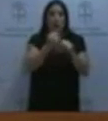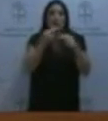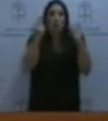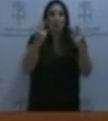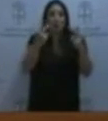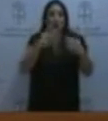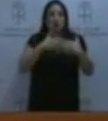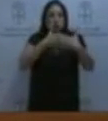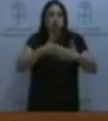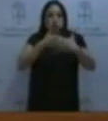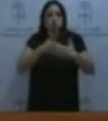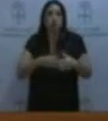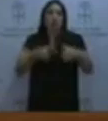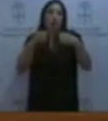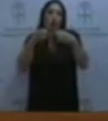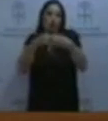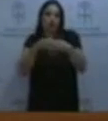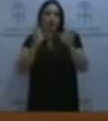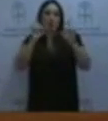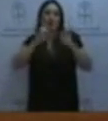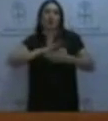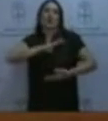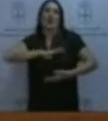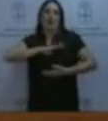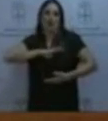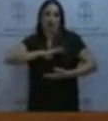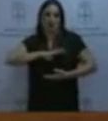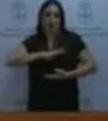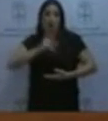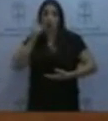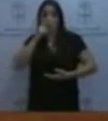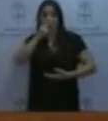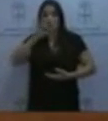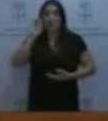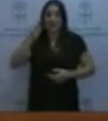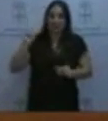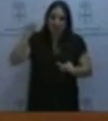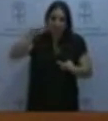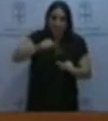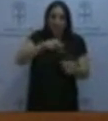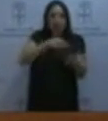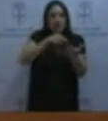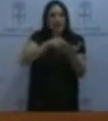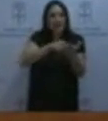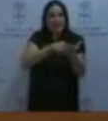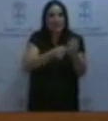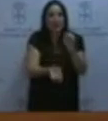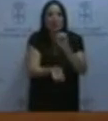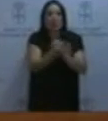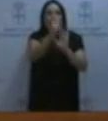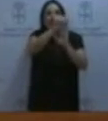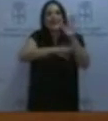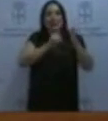judicial desarrollada por el colectivo de maestros capacitados. Desde junio de 2015 vienen reclamando la creación de listados